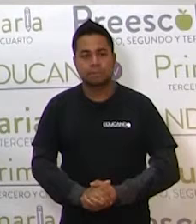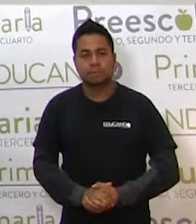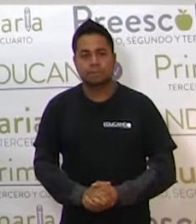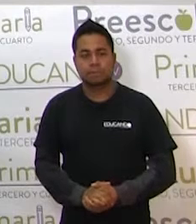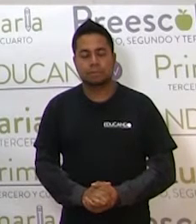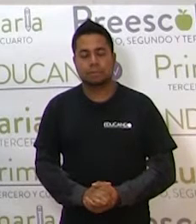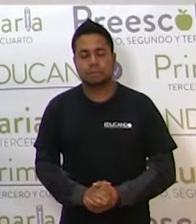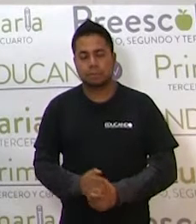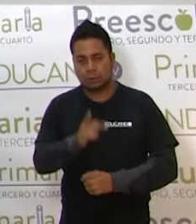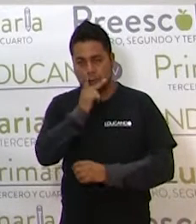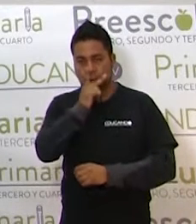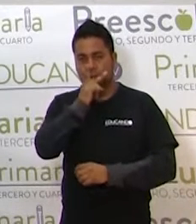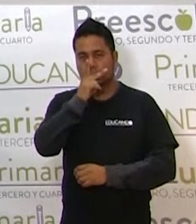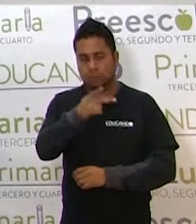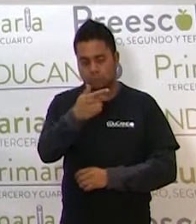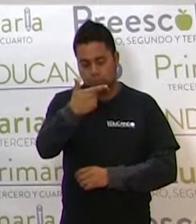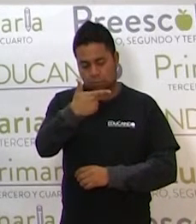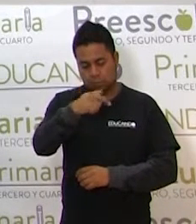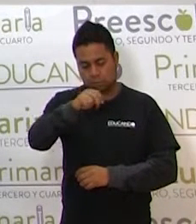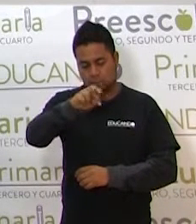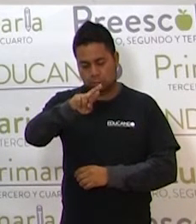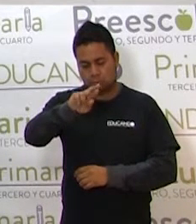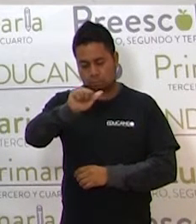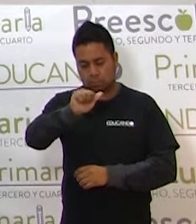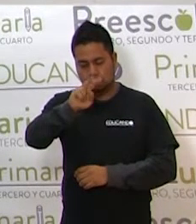palabras graves